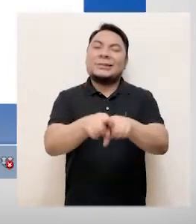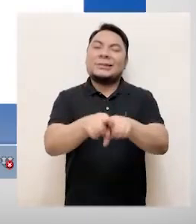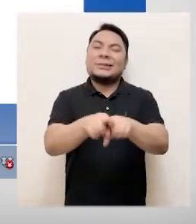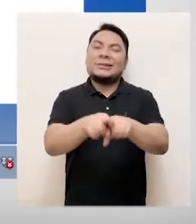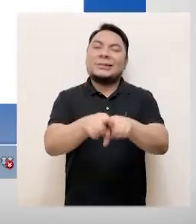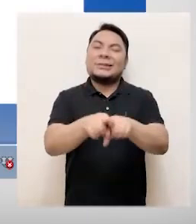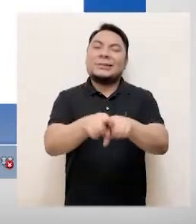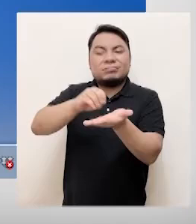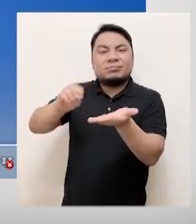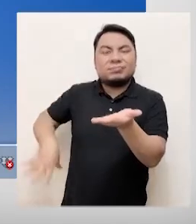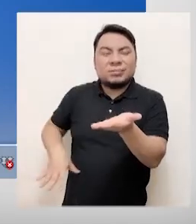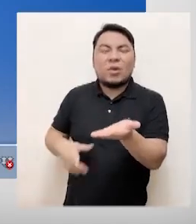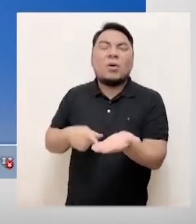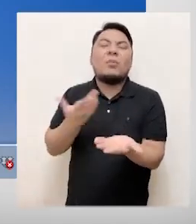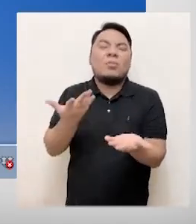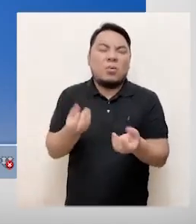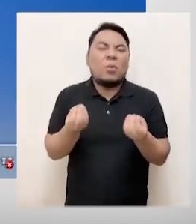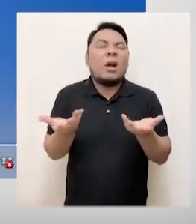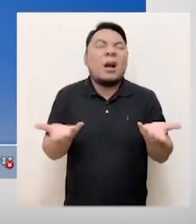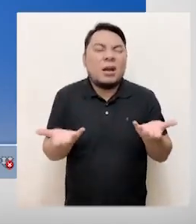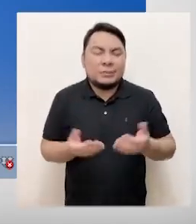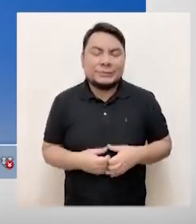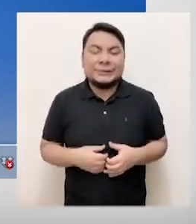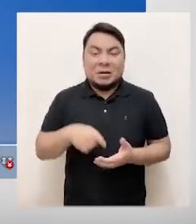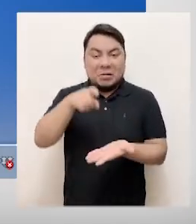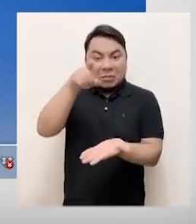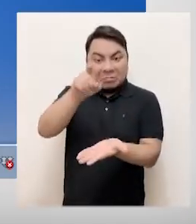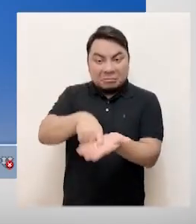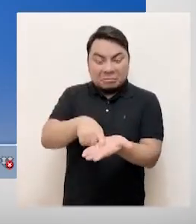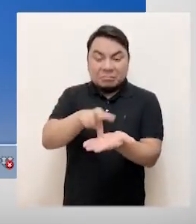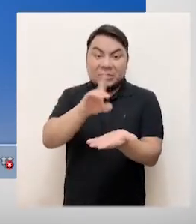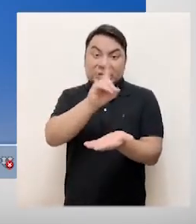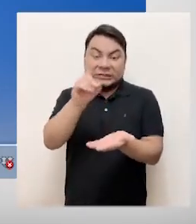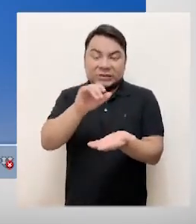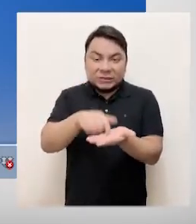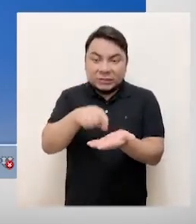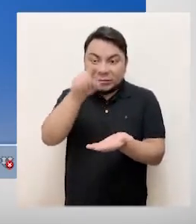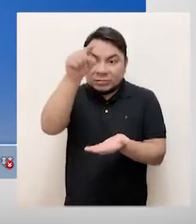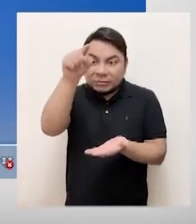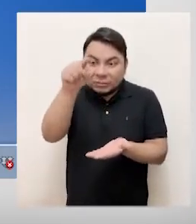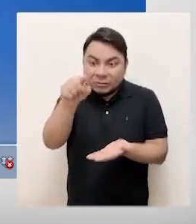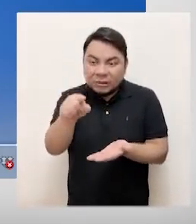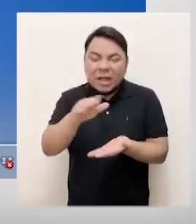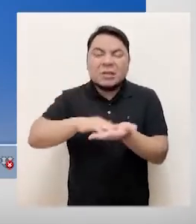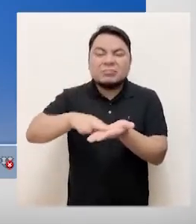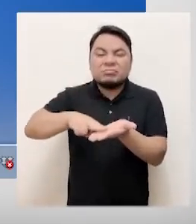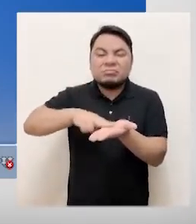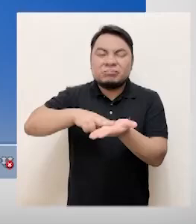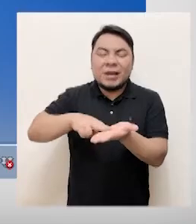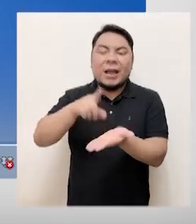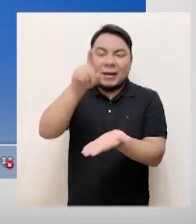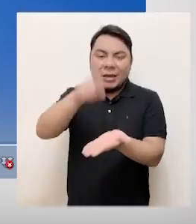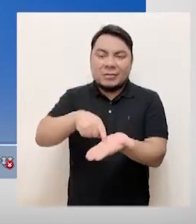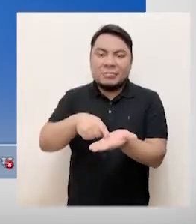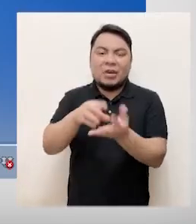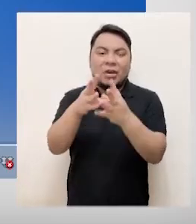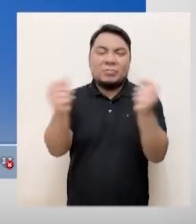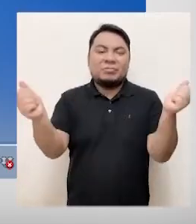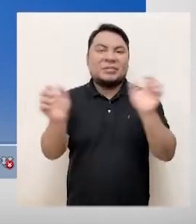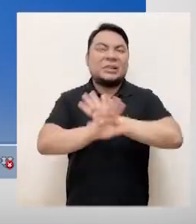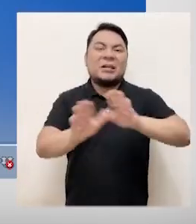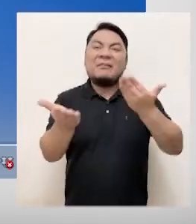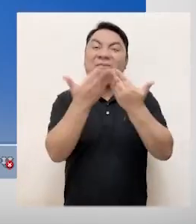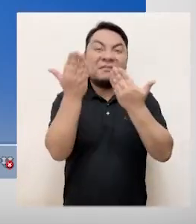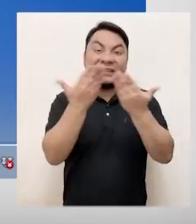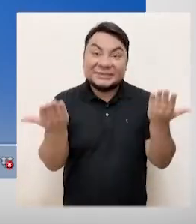una carpeta, haciendo clic derecho sobre la carpeta y luego clic izquierdo sobre el botón Eliminar.